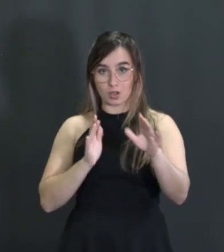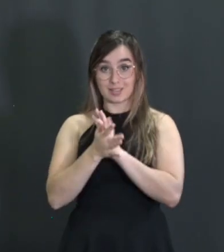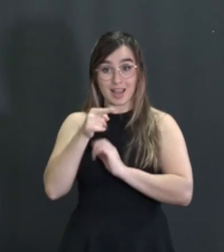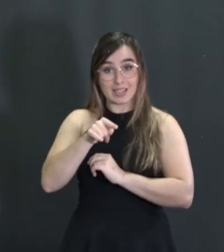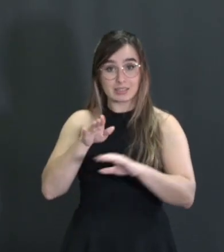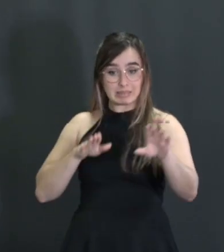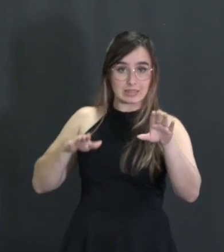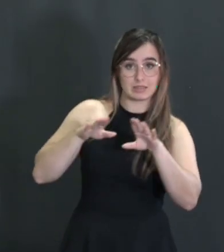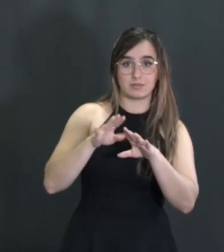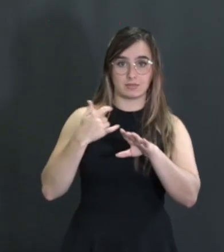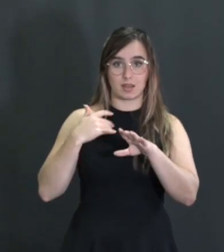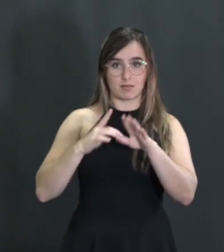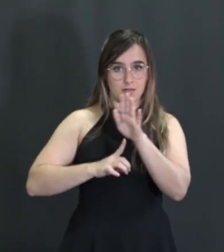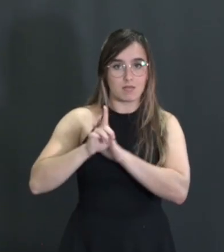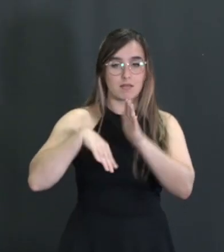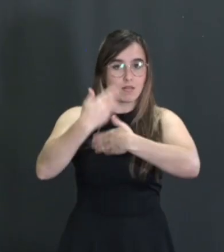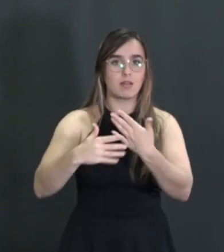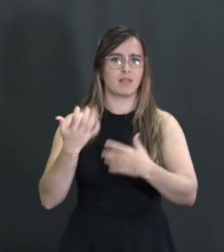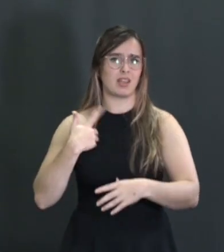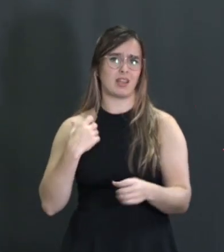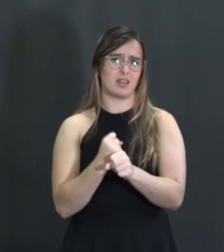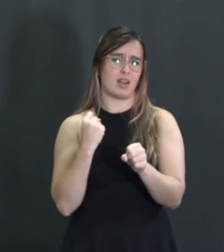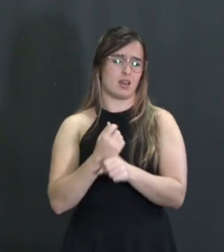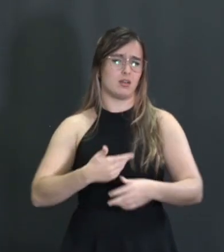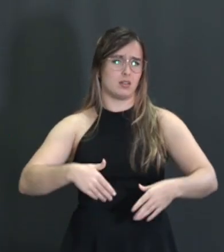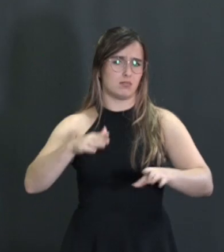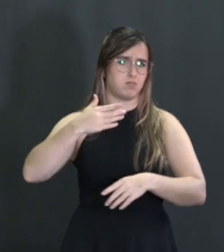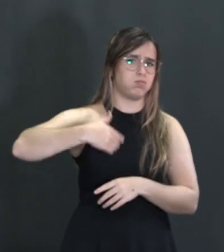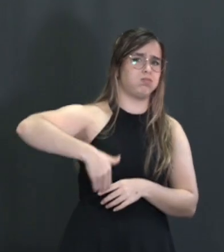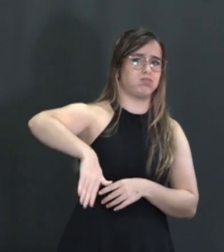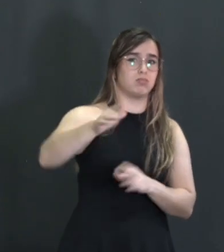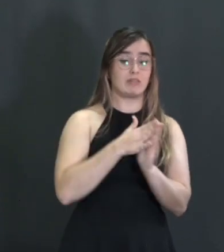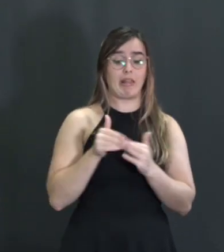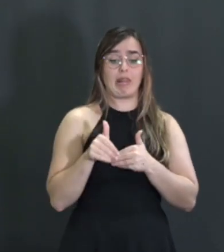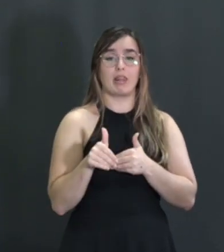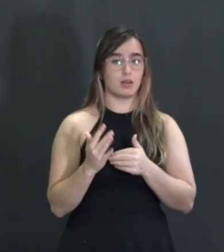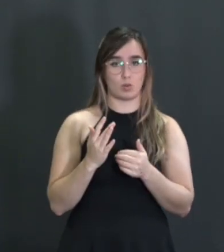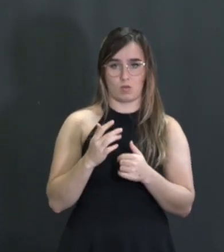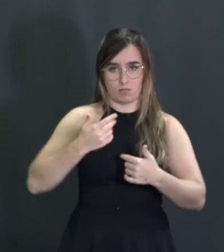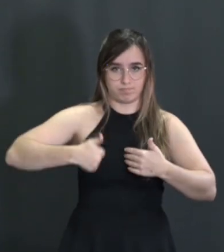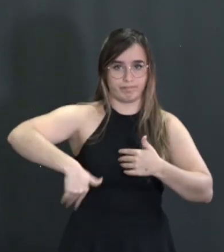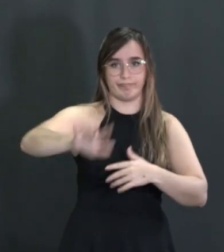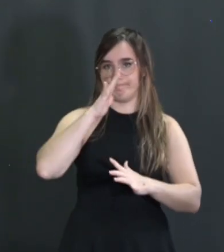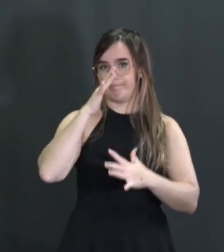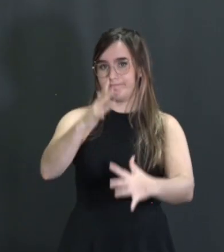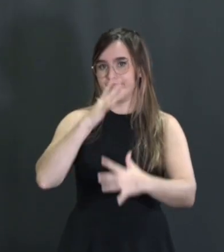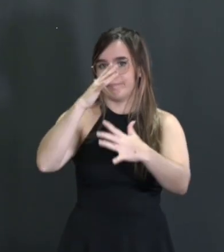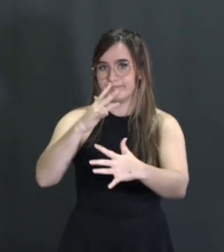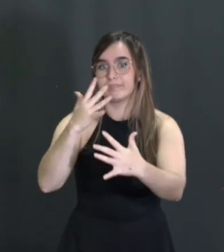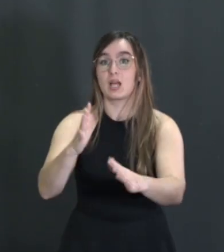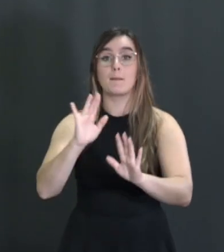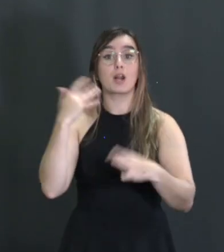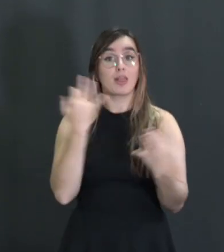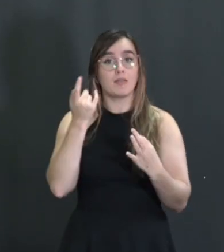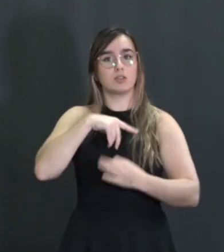para las próximas décadas, no solo para estos años, ¿no? Pero es importante que nos lo creamos, ¿no? Por decirlo así, porque esto